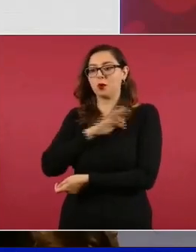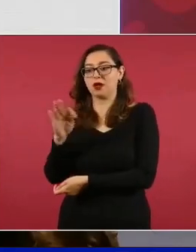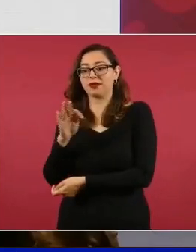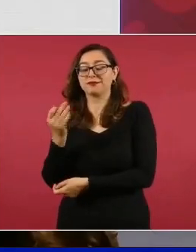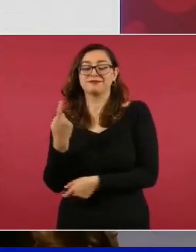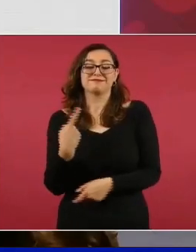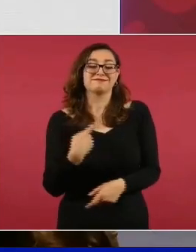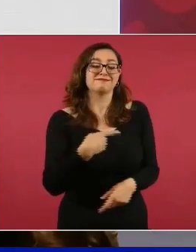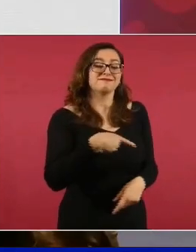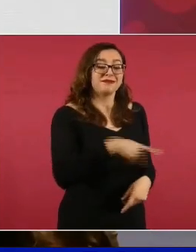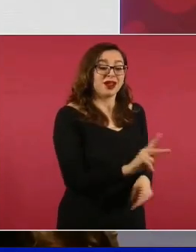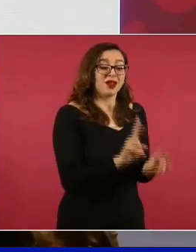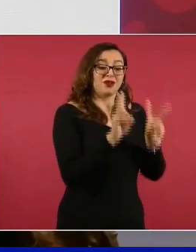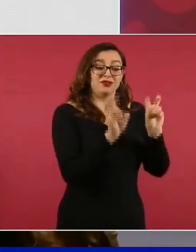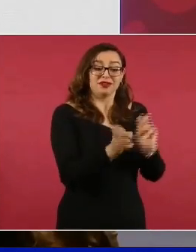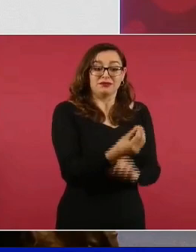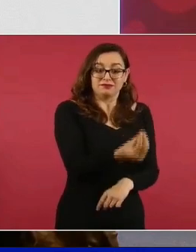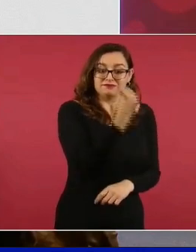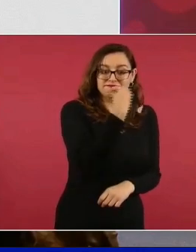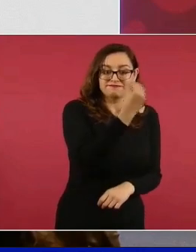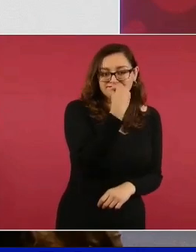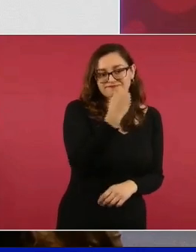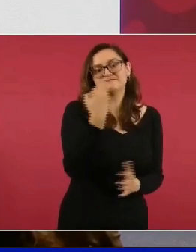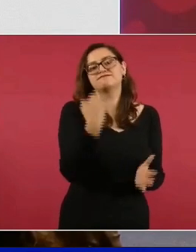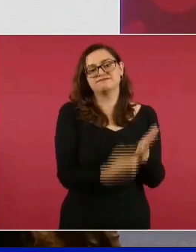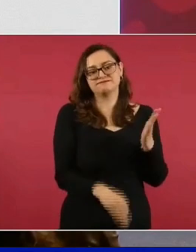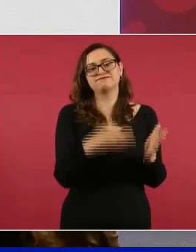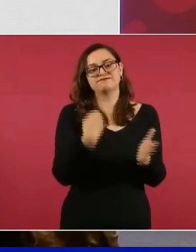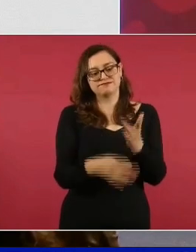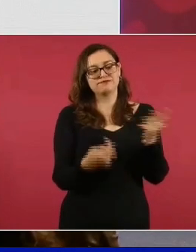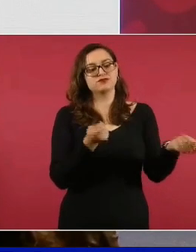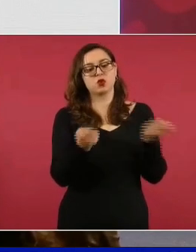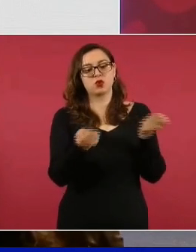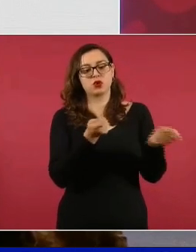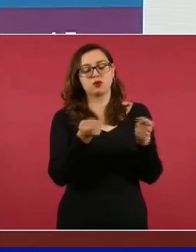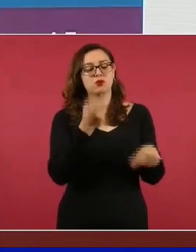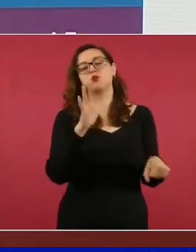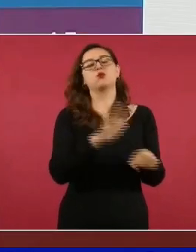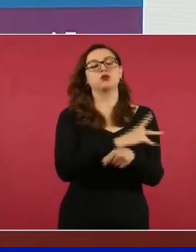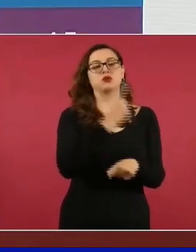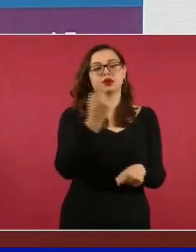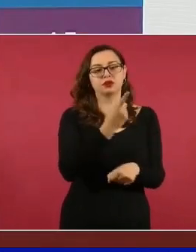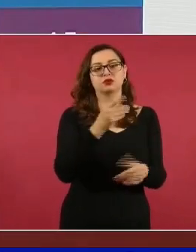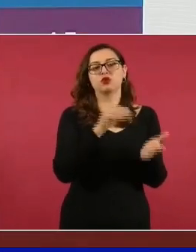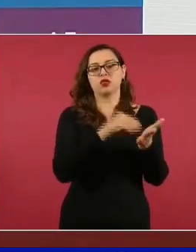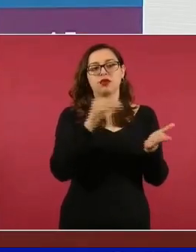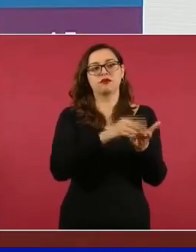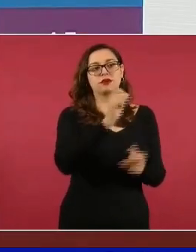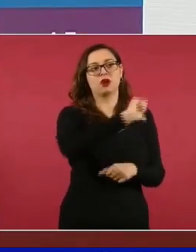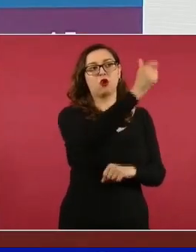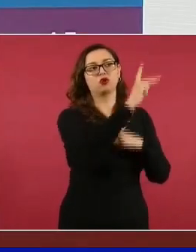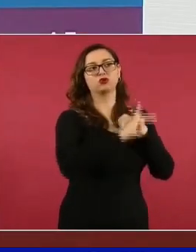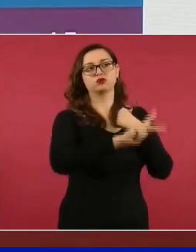no somos autosuficientes en todos los alimentos.